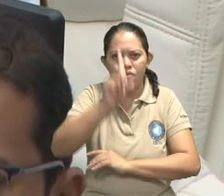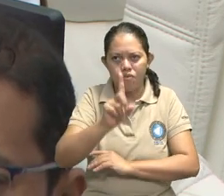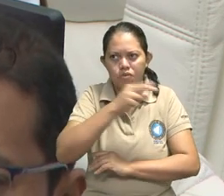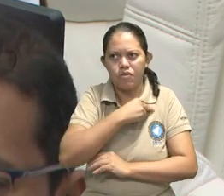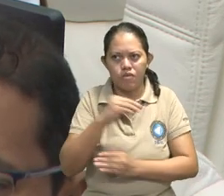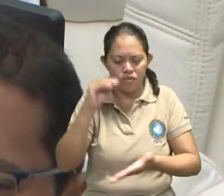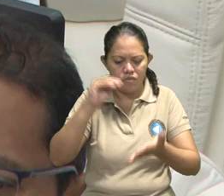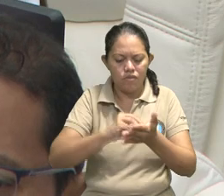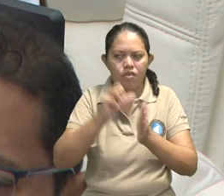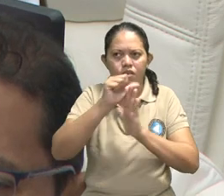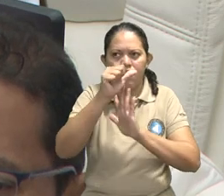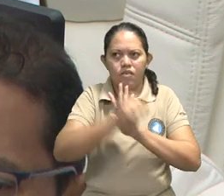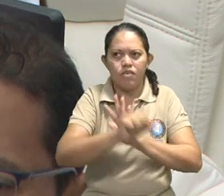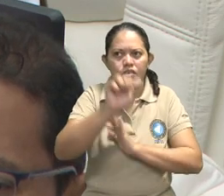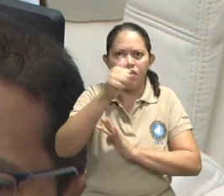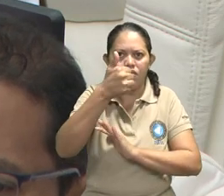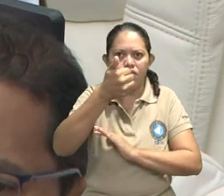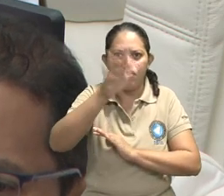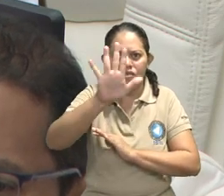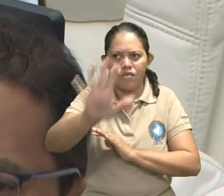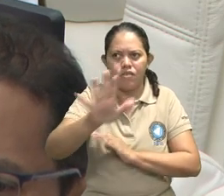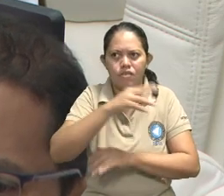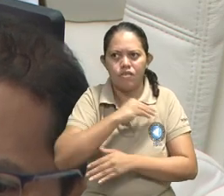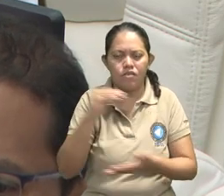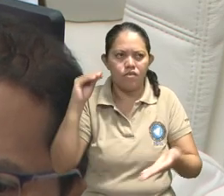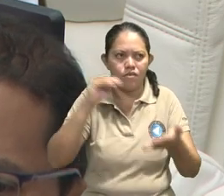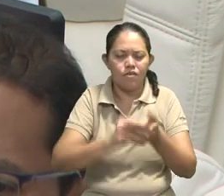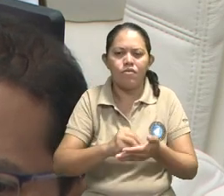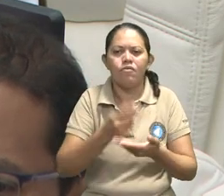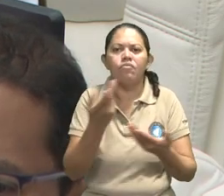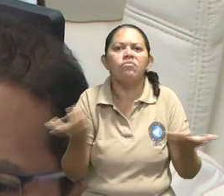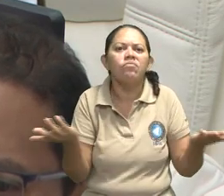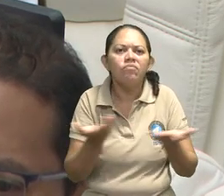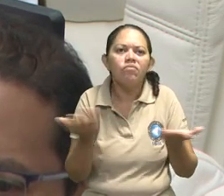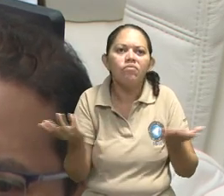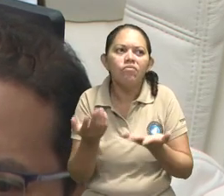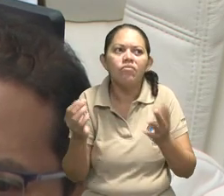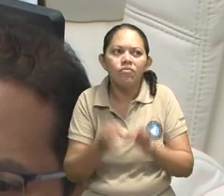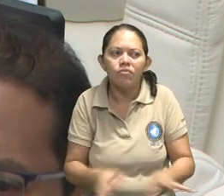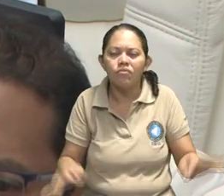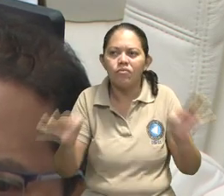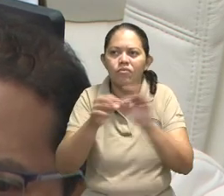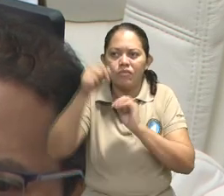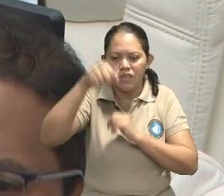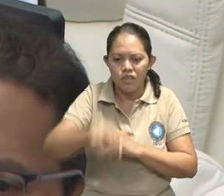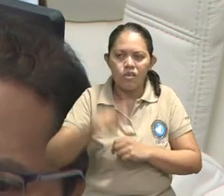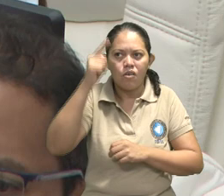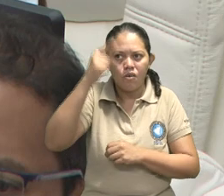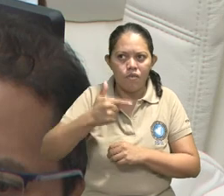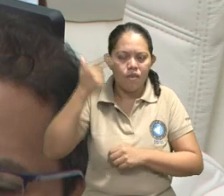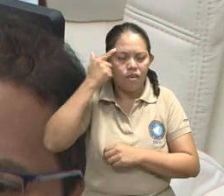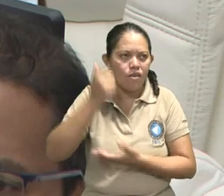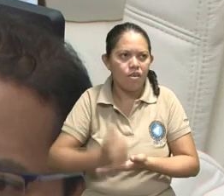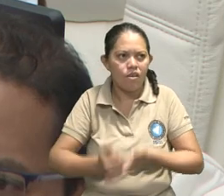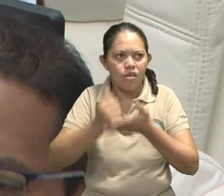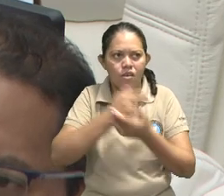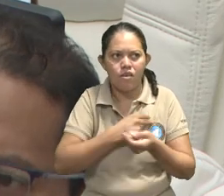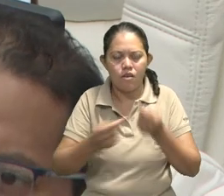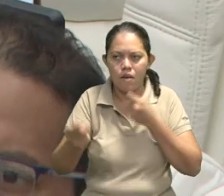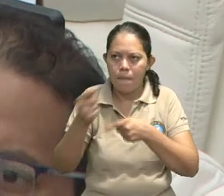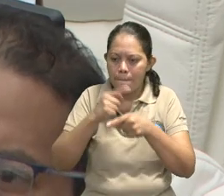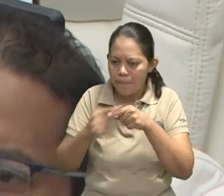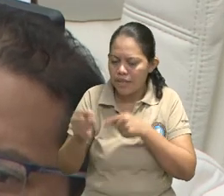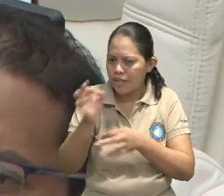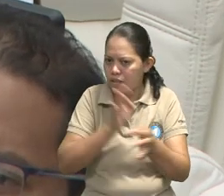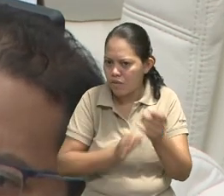Nacional, artículo 105, primer párrafo, establece literalmente que es obligación del Estado promover, facilitar y regular las prestaciones